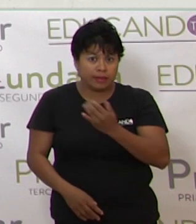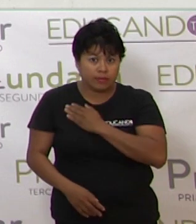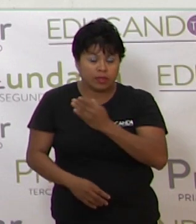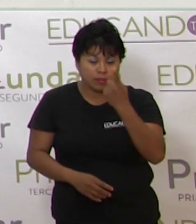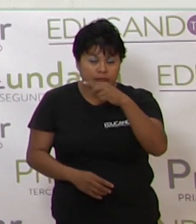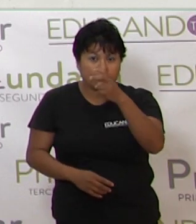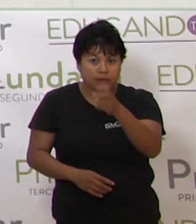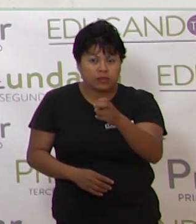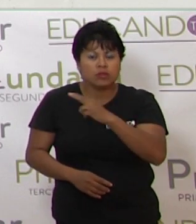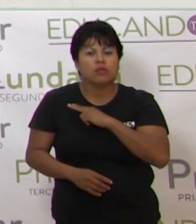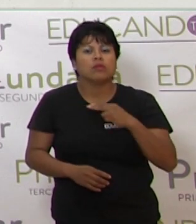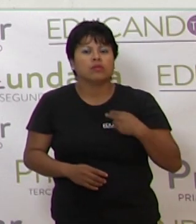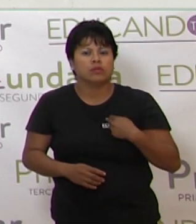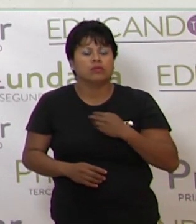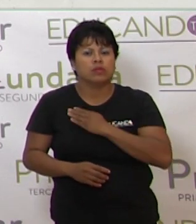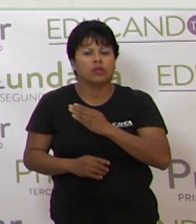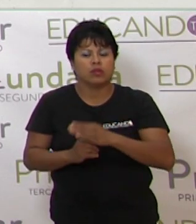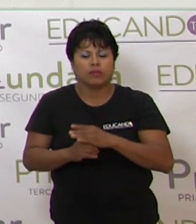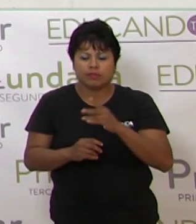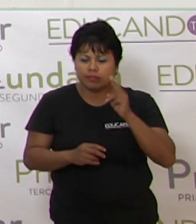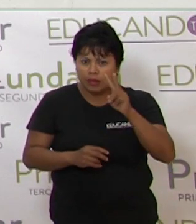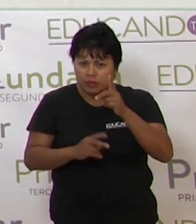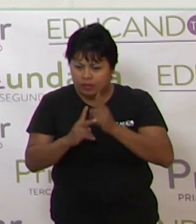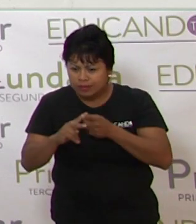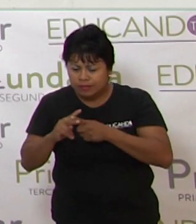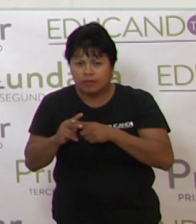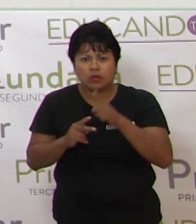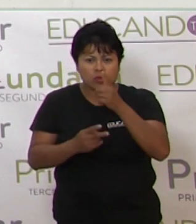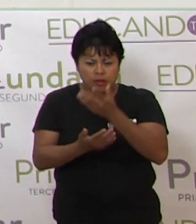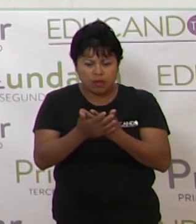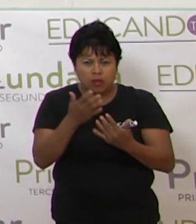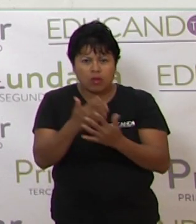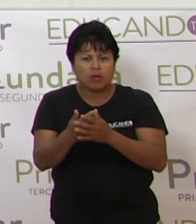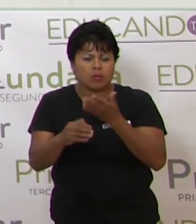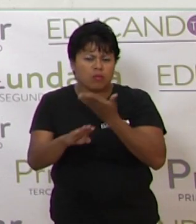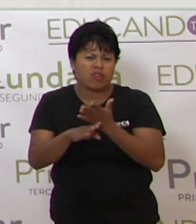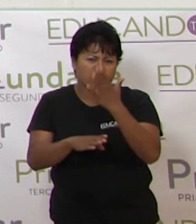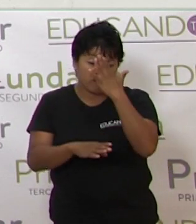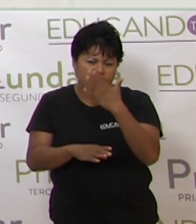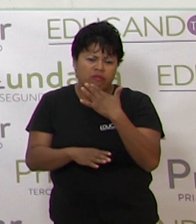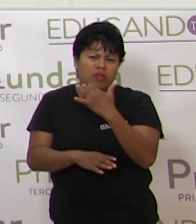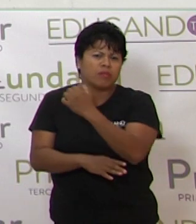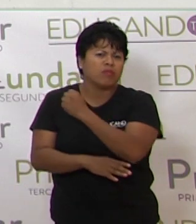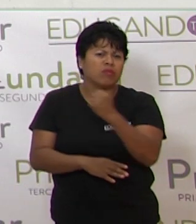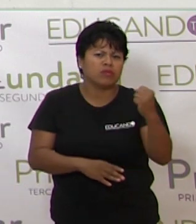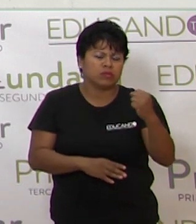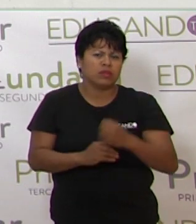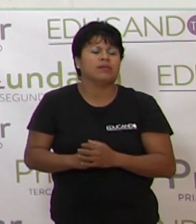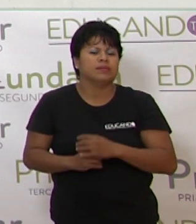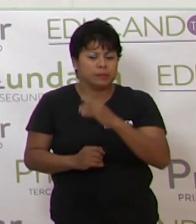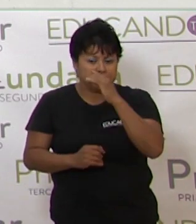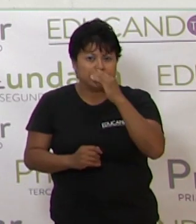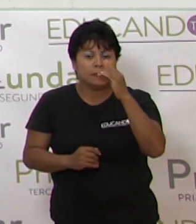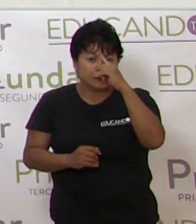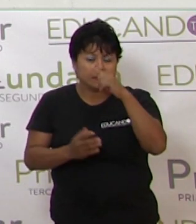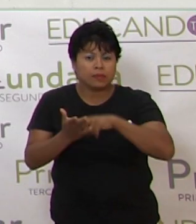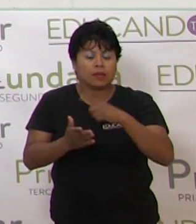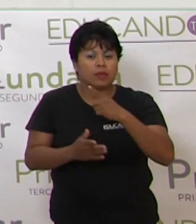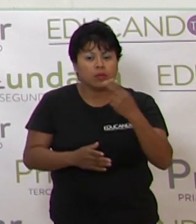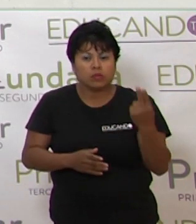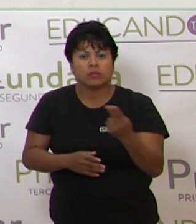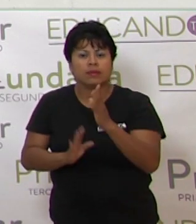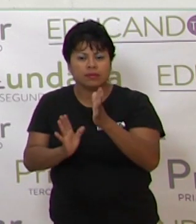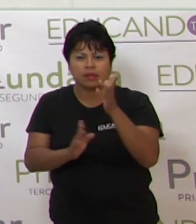bueno, para eso vamos a analizar una obra muy famosa que yo creo que ustedes ya